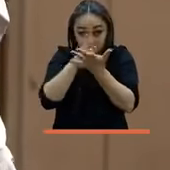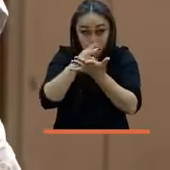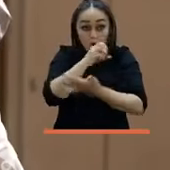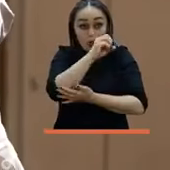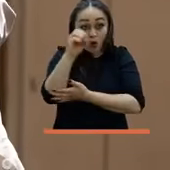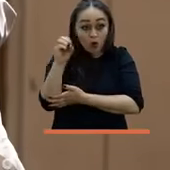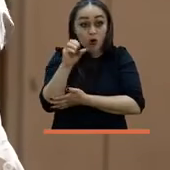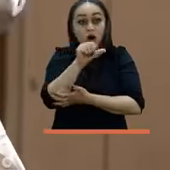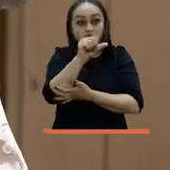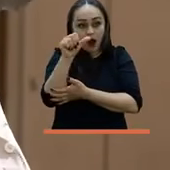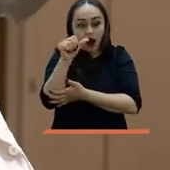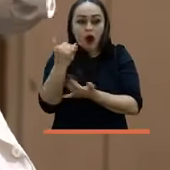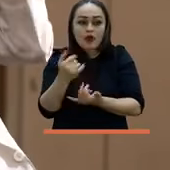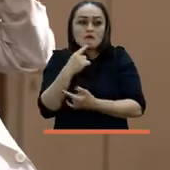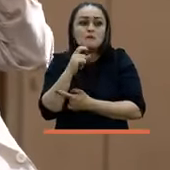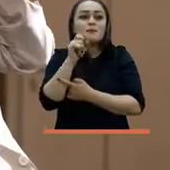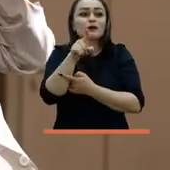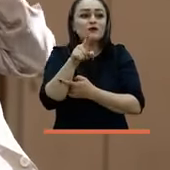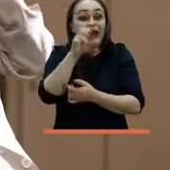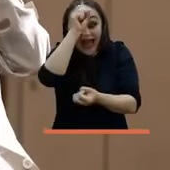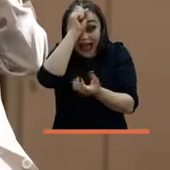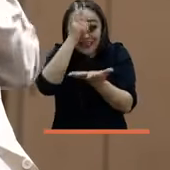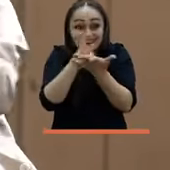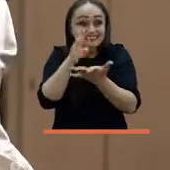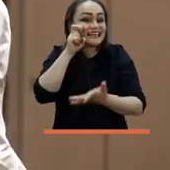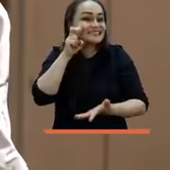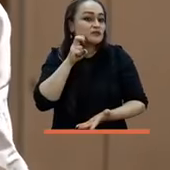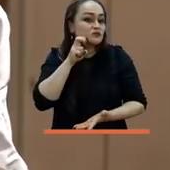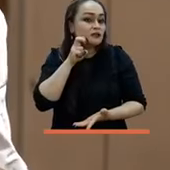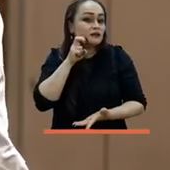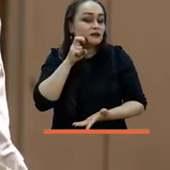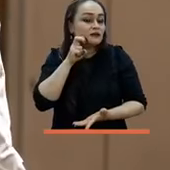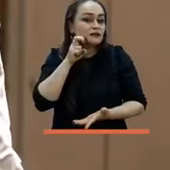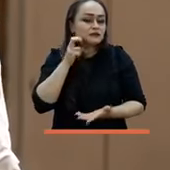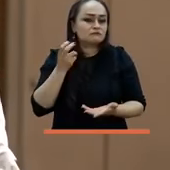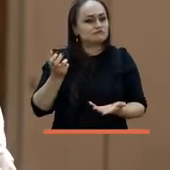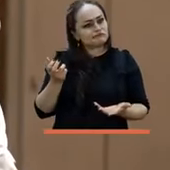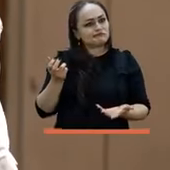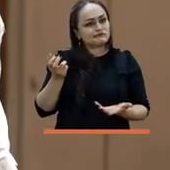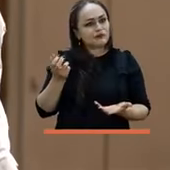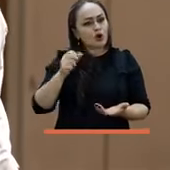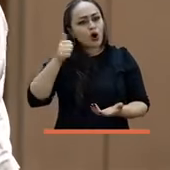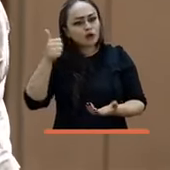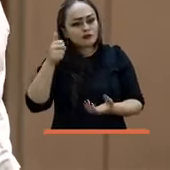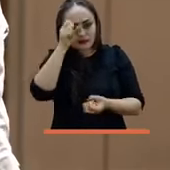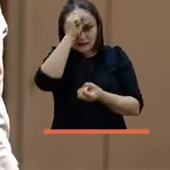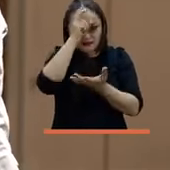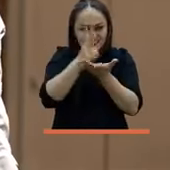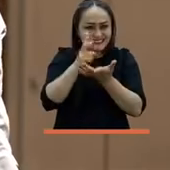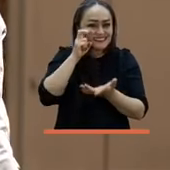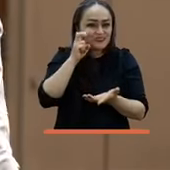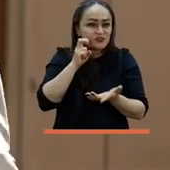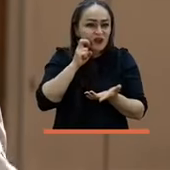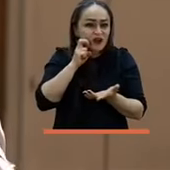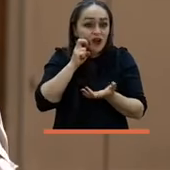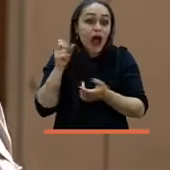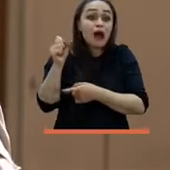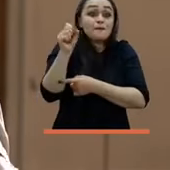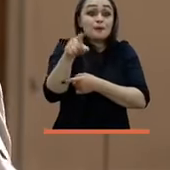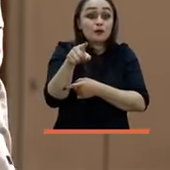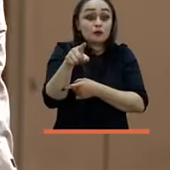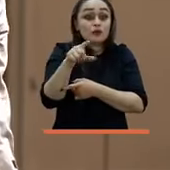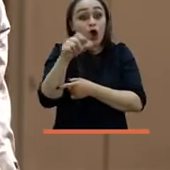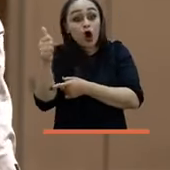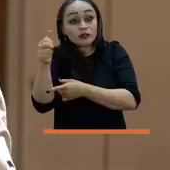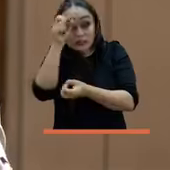entonces aparece la pregunta hay la diversidad sexual y entonces cuando empieza a parecer la diversidad sexual aparece la pregunta hay